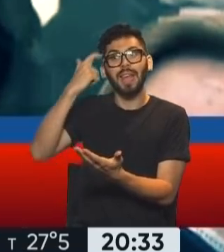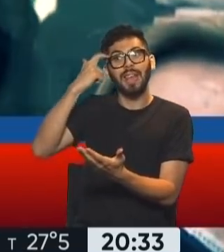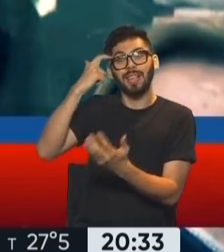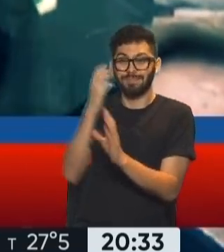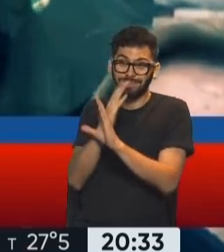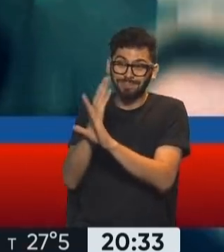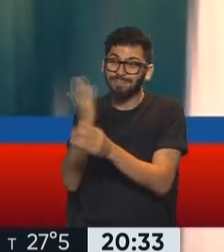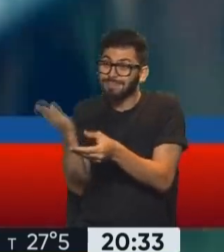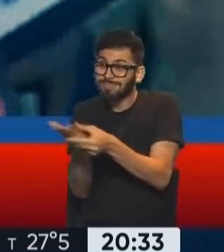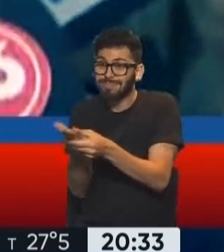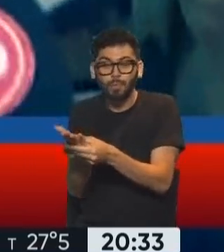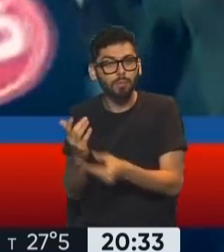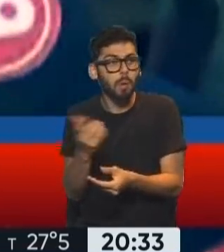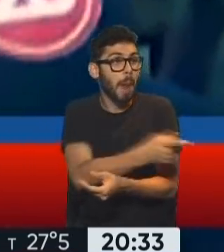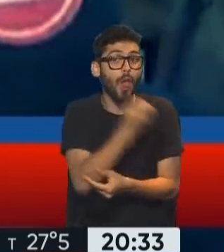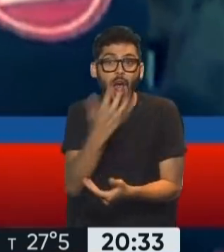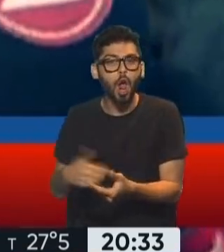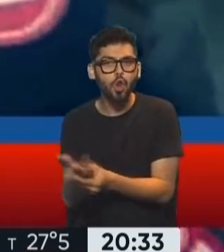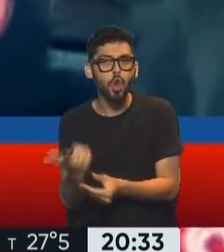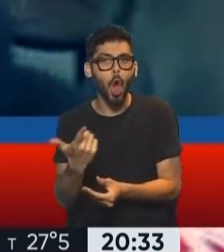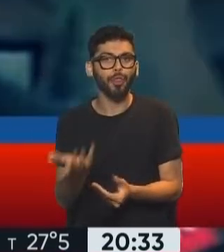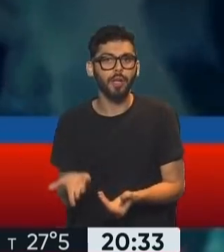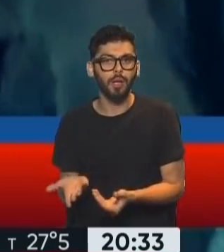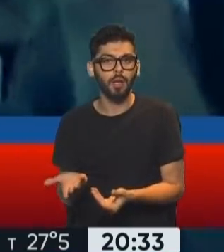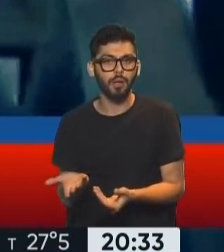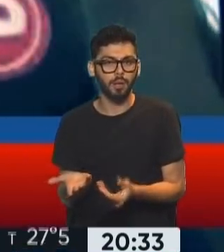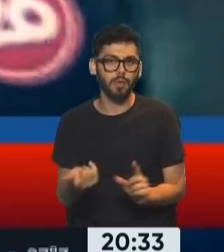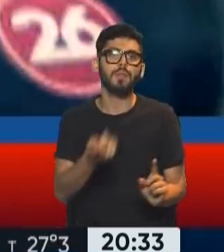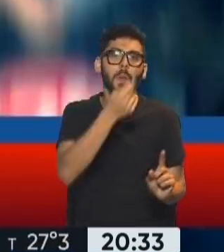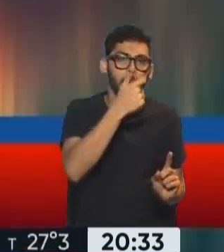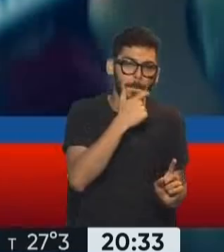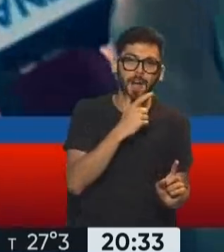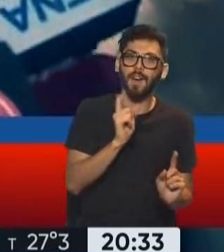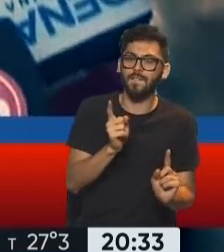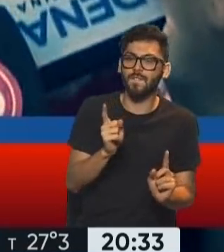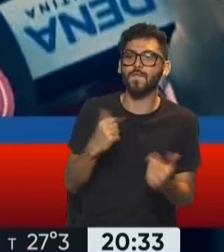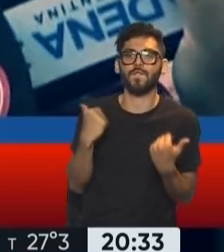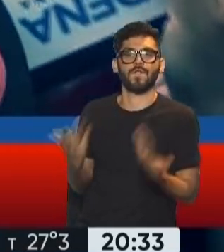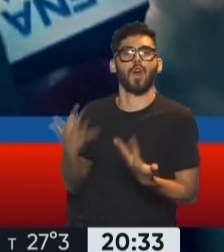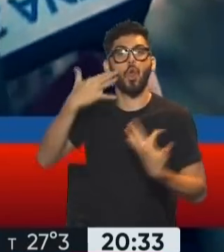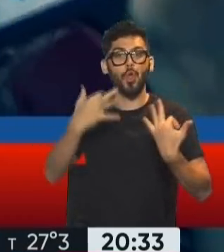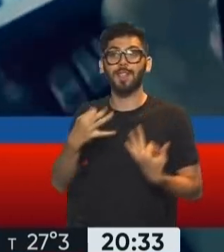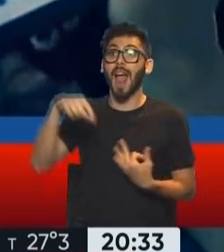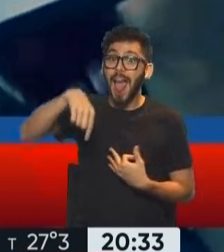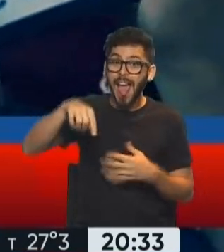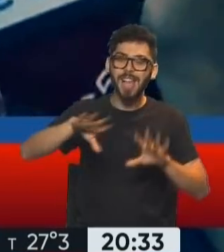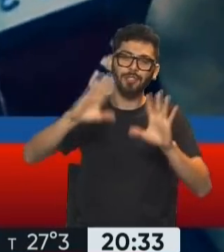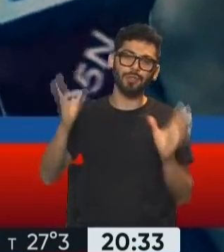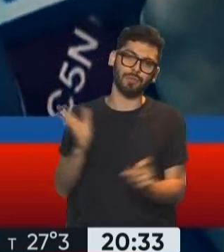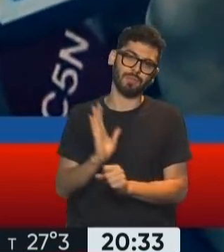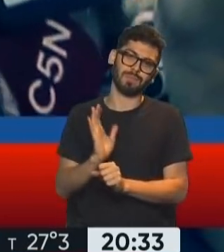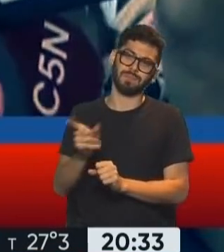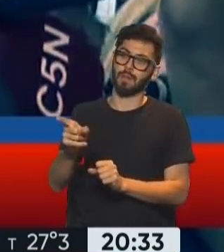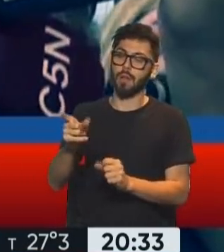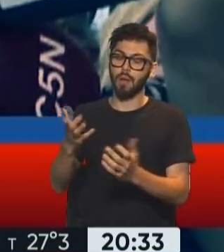que Macri pueda declarar. Macri va a seguir estando a disposición de la justicia. Esto es una demostración del